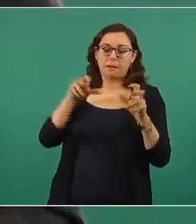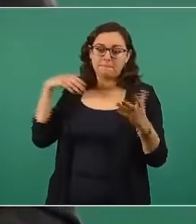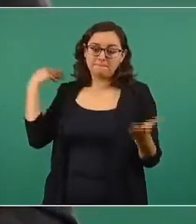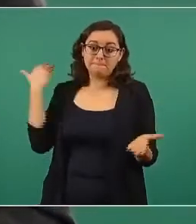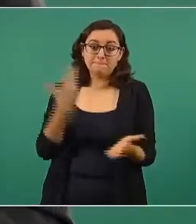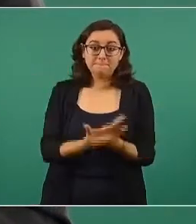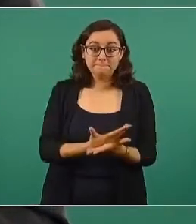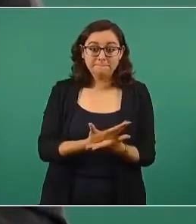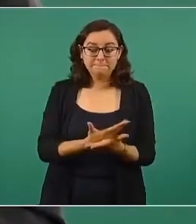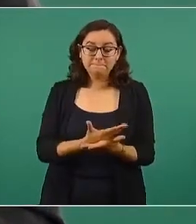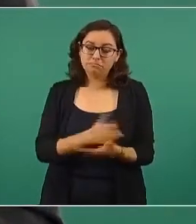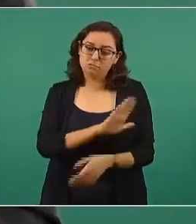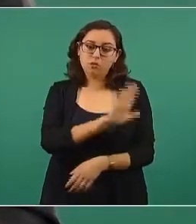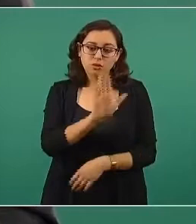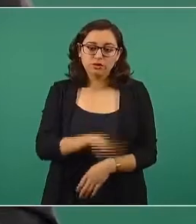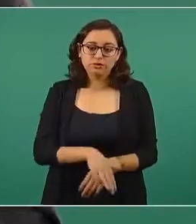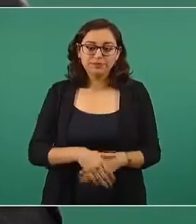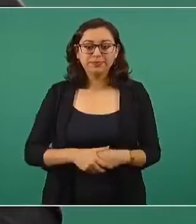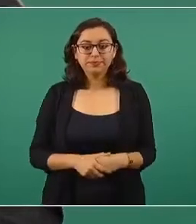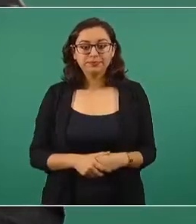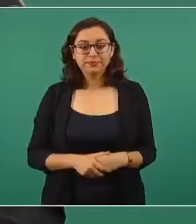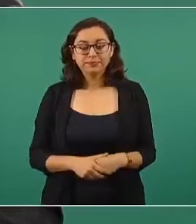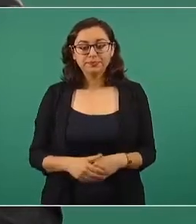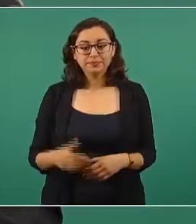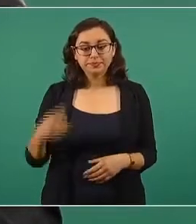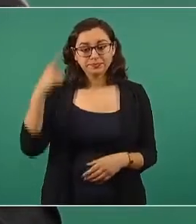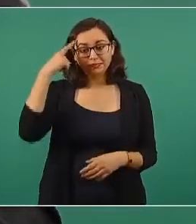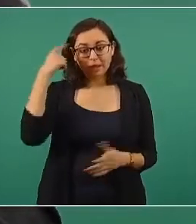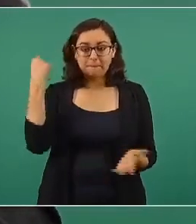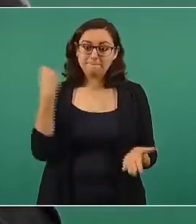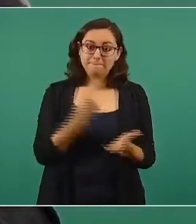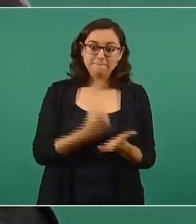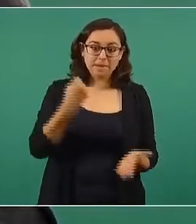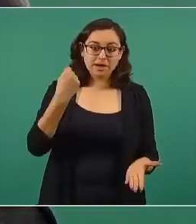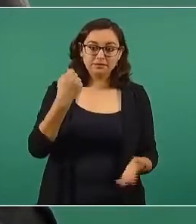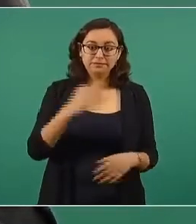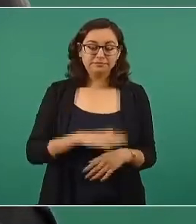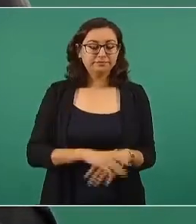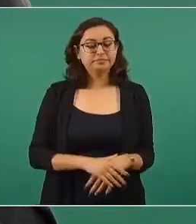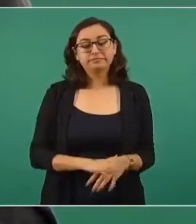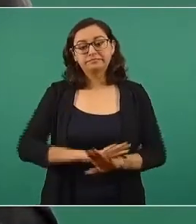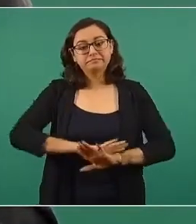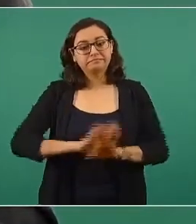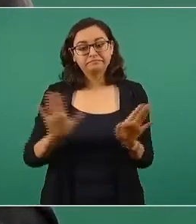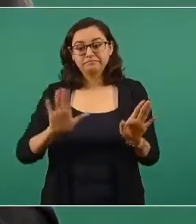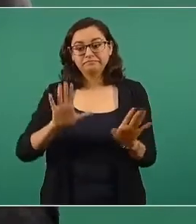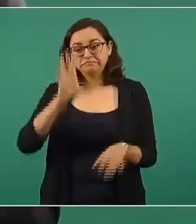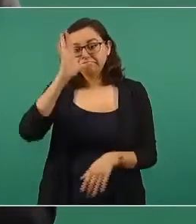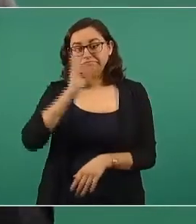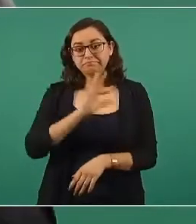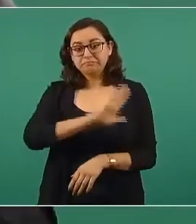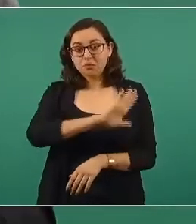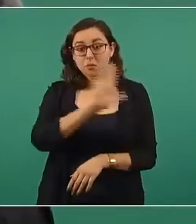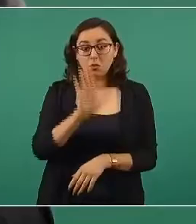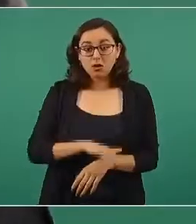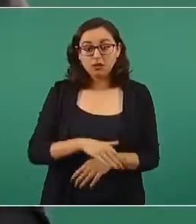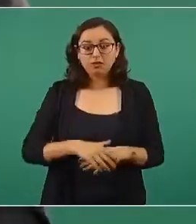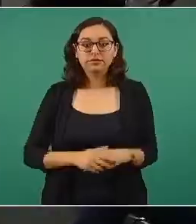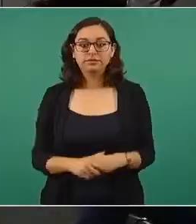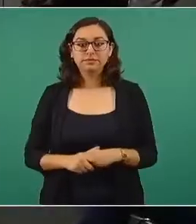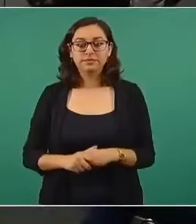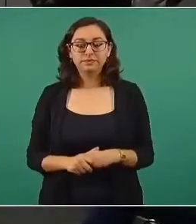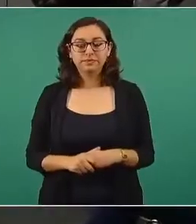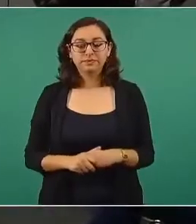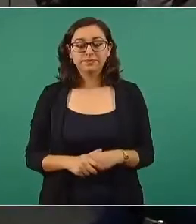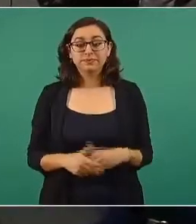y pierden la vida, pues se golpean en el pavimento. Entonces sus familias,